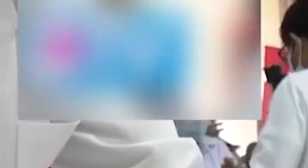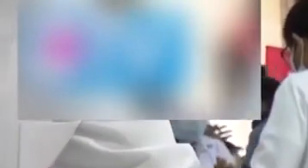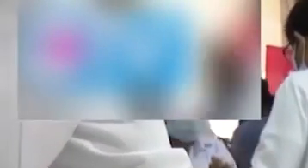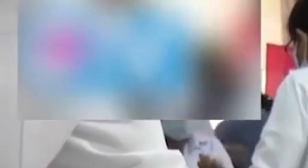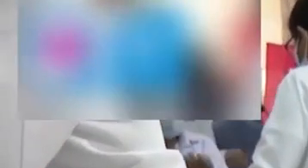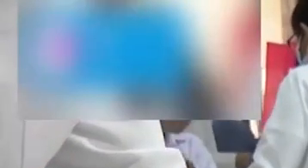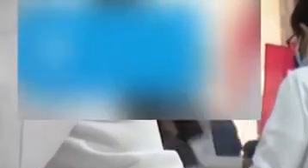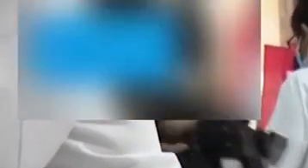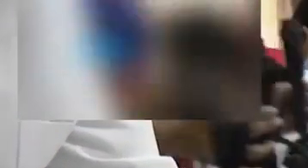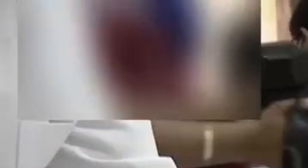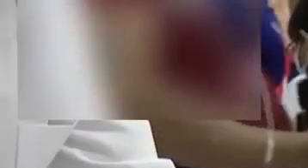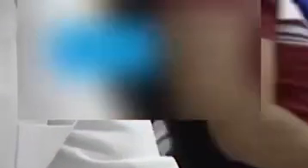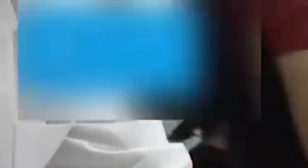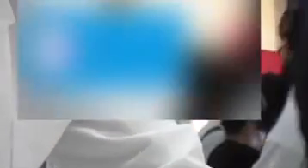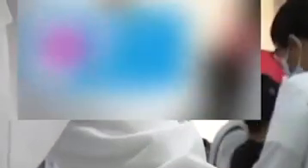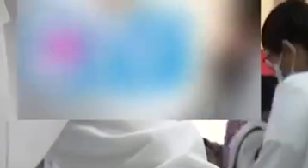la responsabilidad,